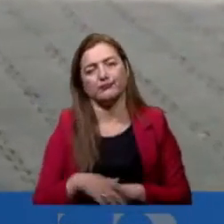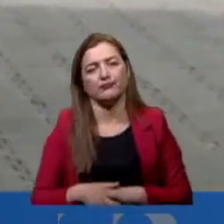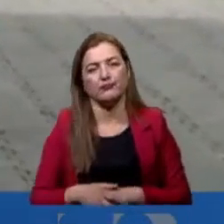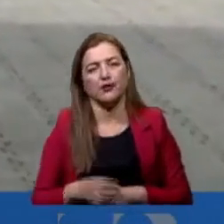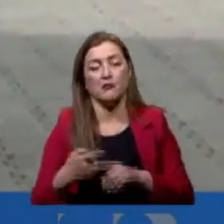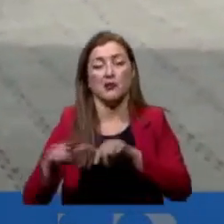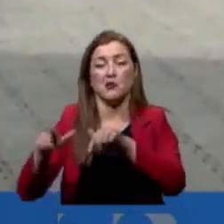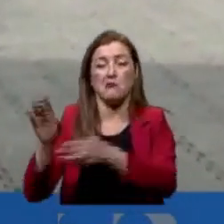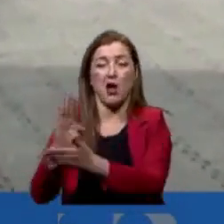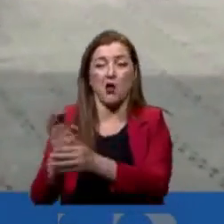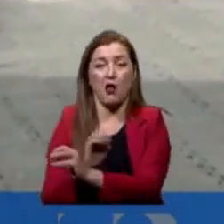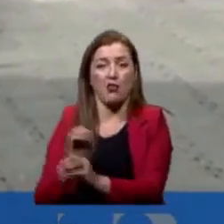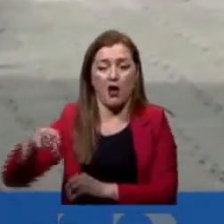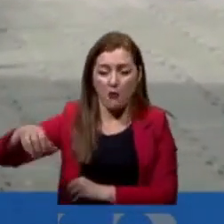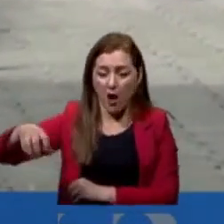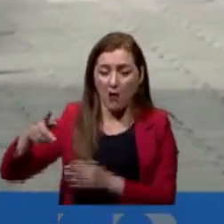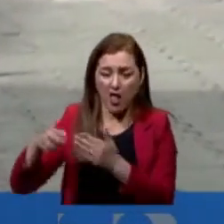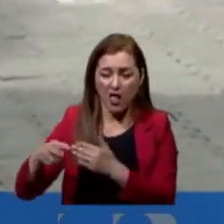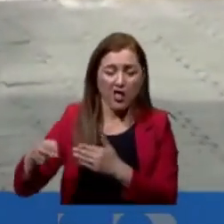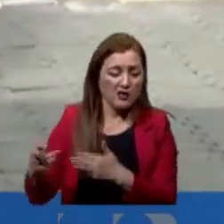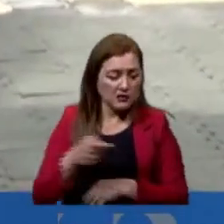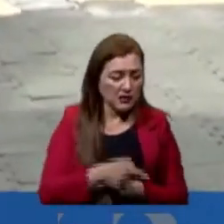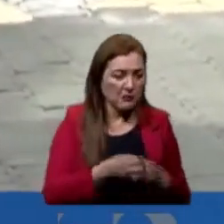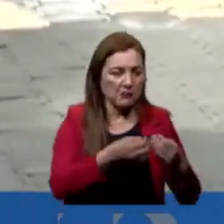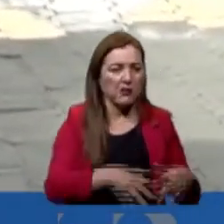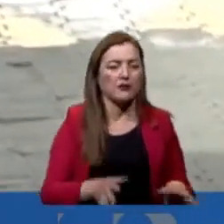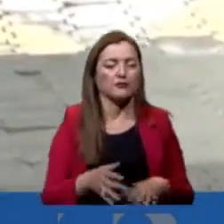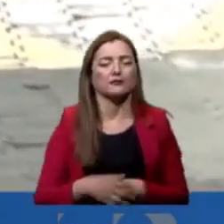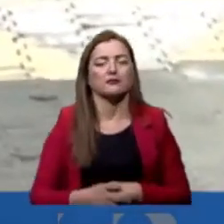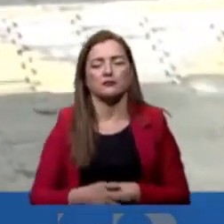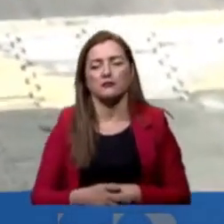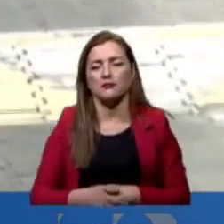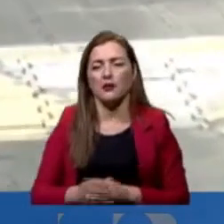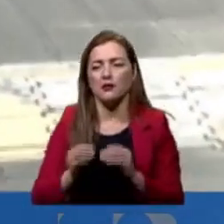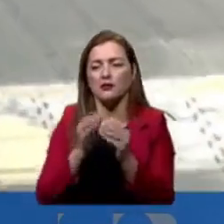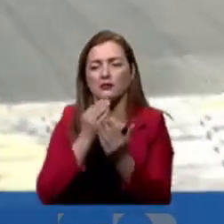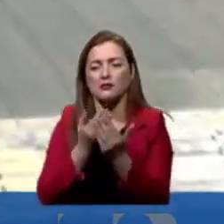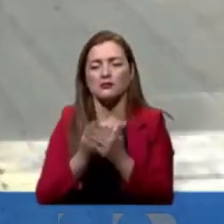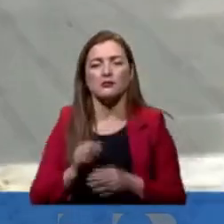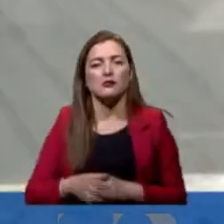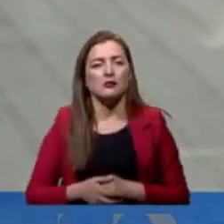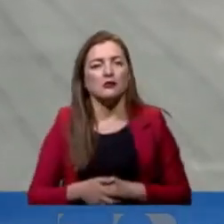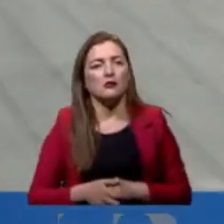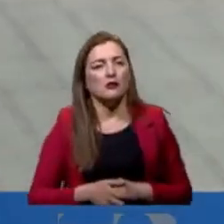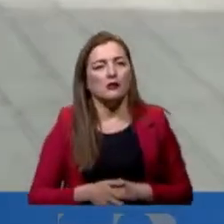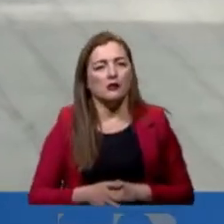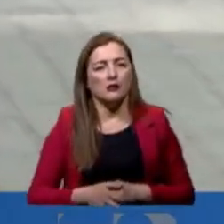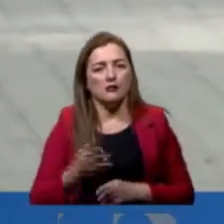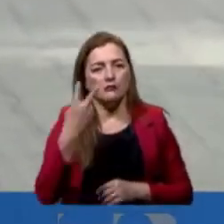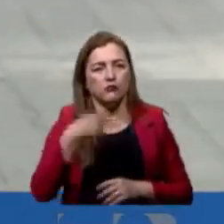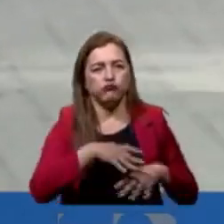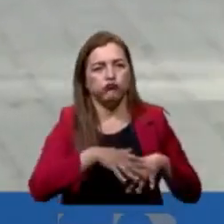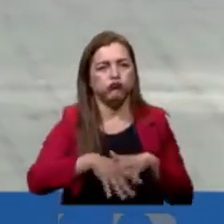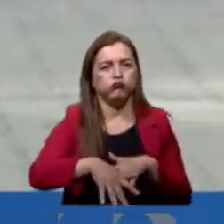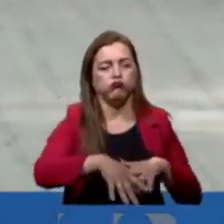otros sitios no hay agua y aquí se está desperdiciando en gran cantidad. Listo, vecina, muchísimas gracias. Estamos observando la magnitud de